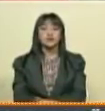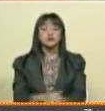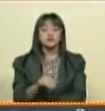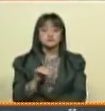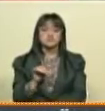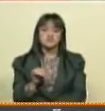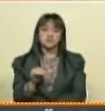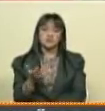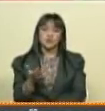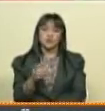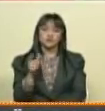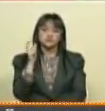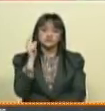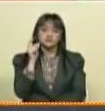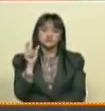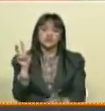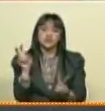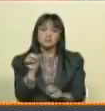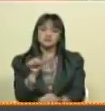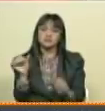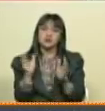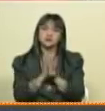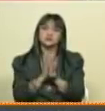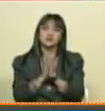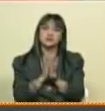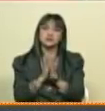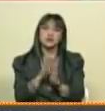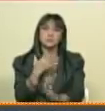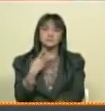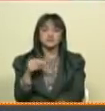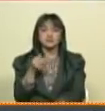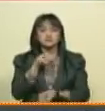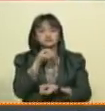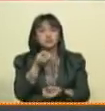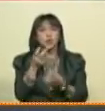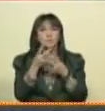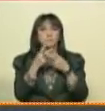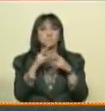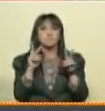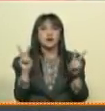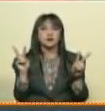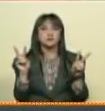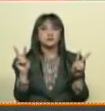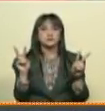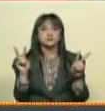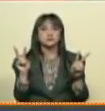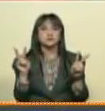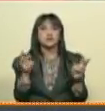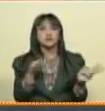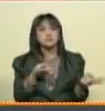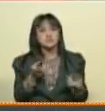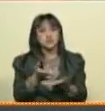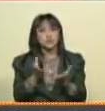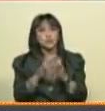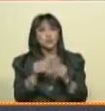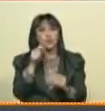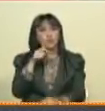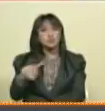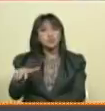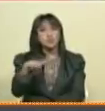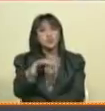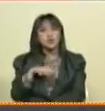Mayor. El presidente dará un mensaje de paz. Por lo tanto, invito a todo el pueblo de